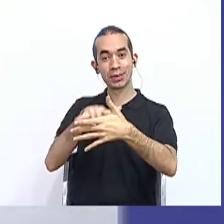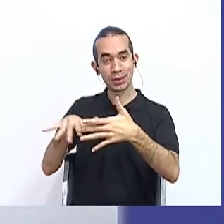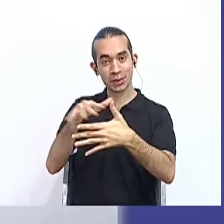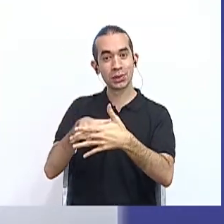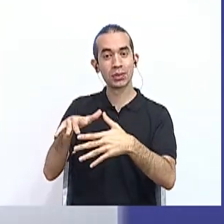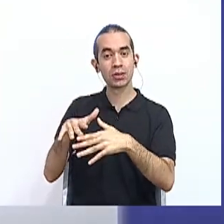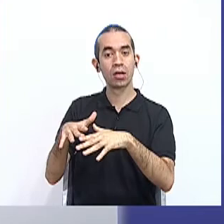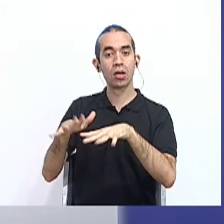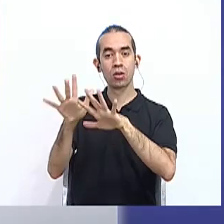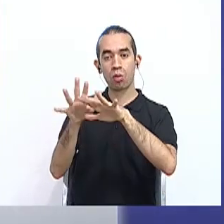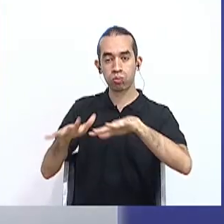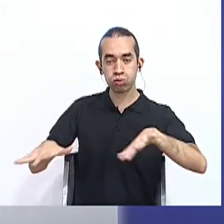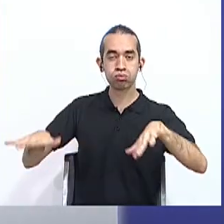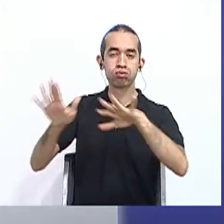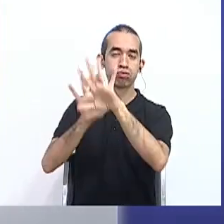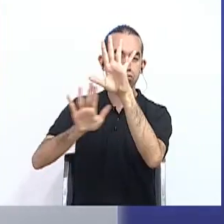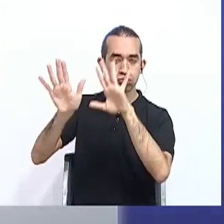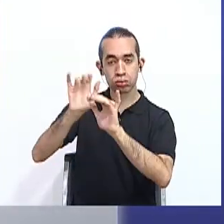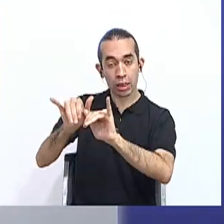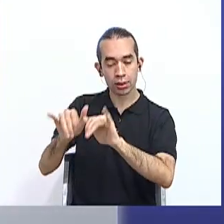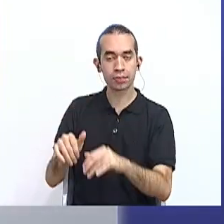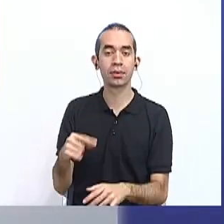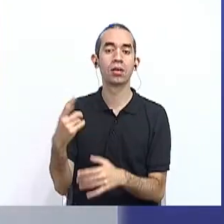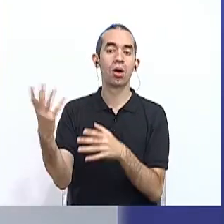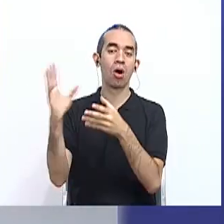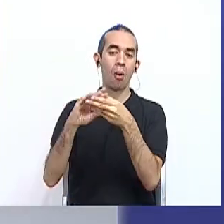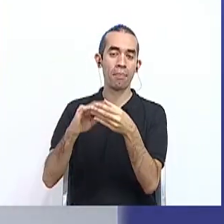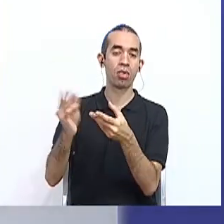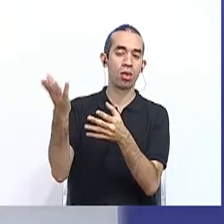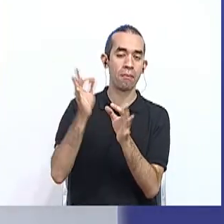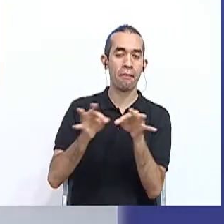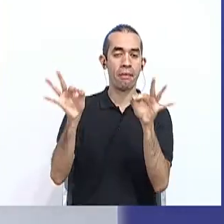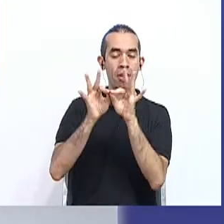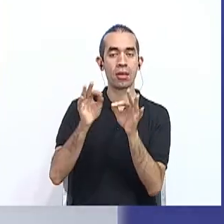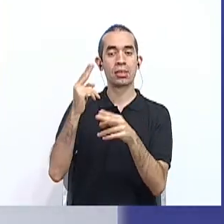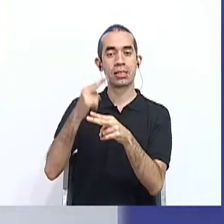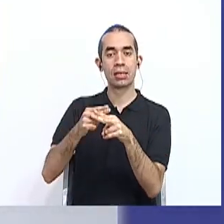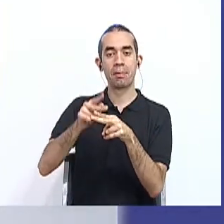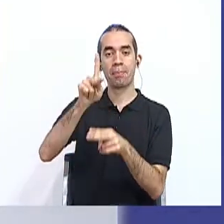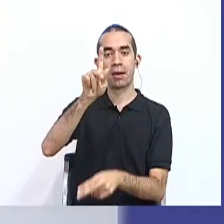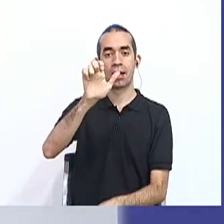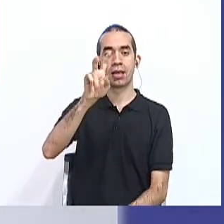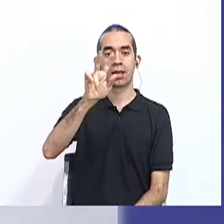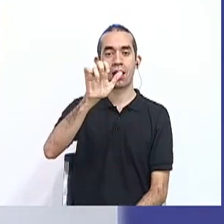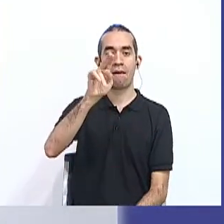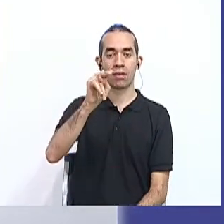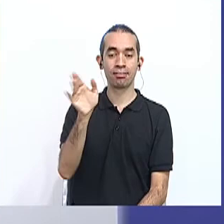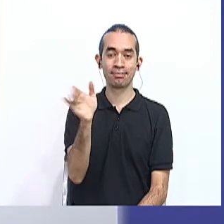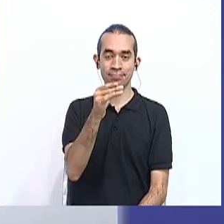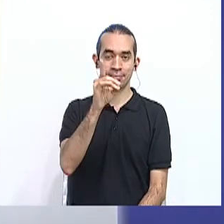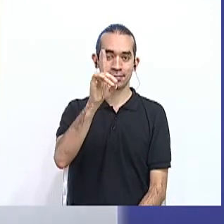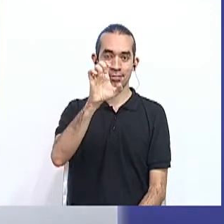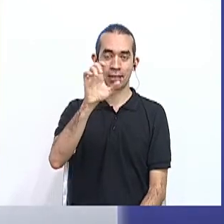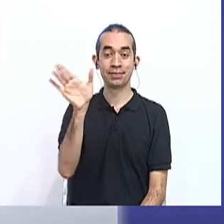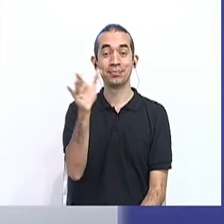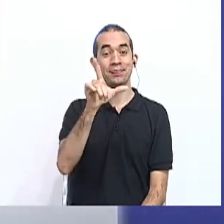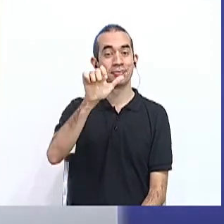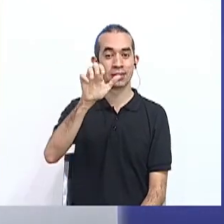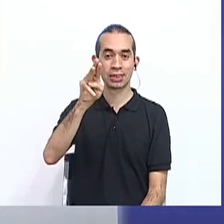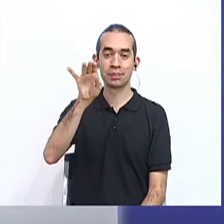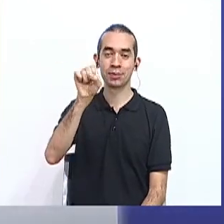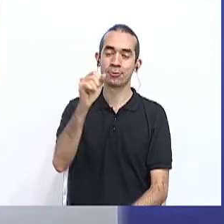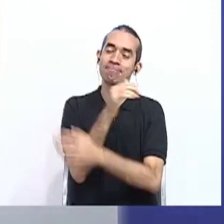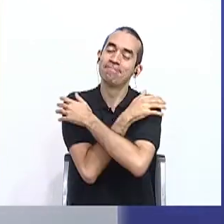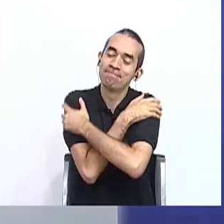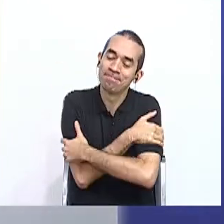comentó varias cosas muy importantes. Su nombre es Kevin de Lemos y le mandamos un fuerte abrazo por la colaboración que tuvimos. Les